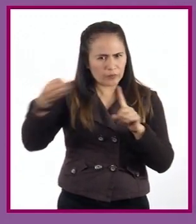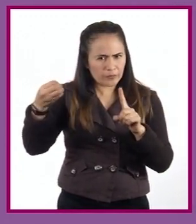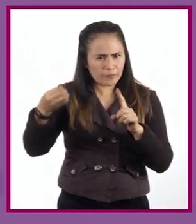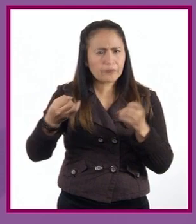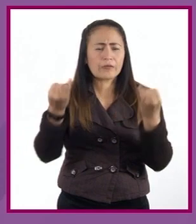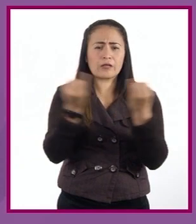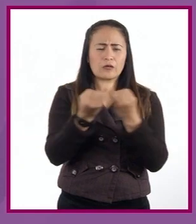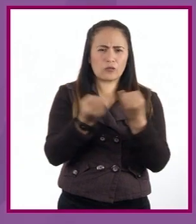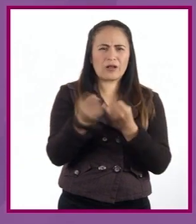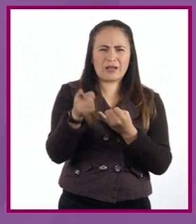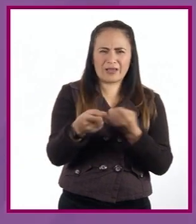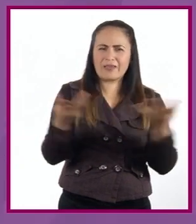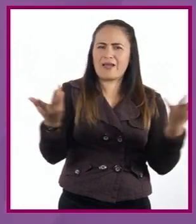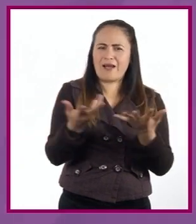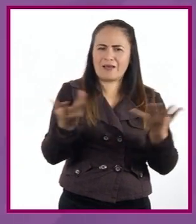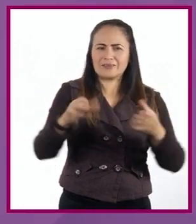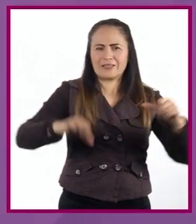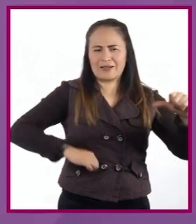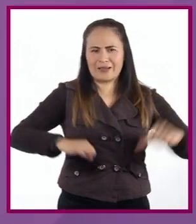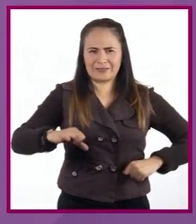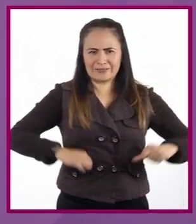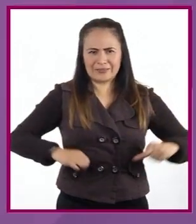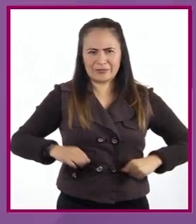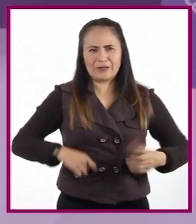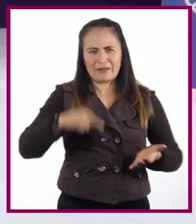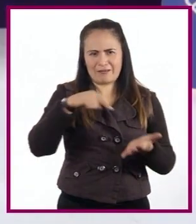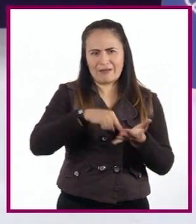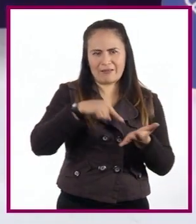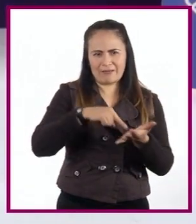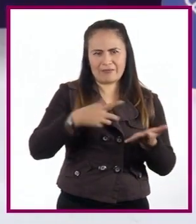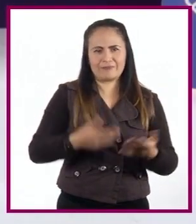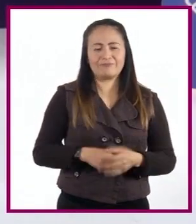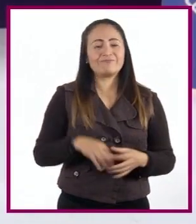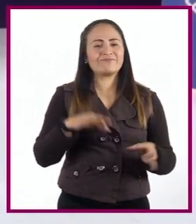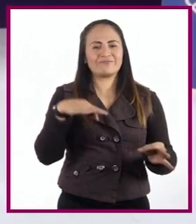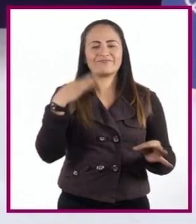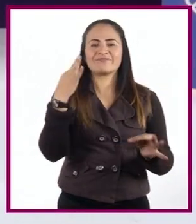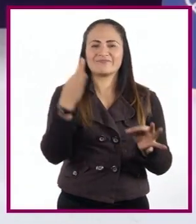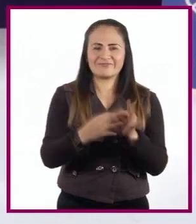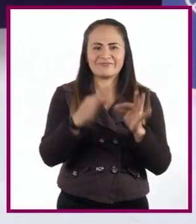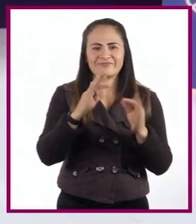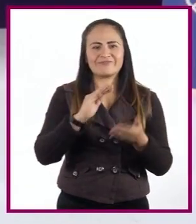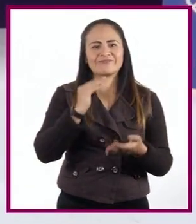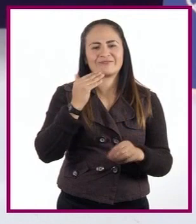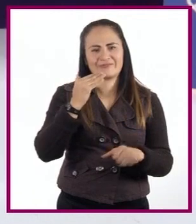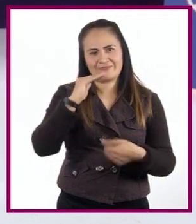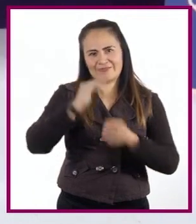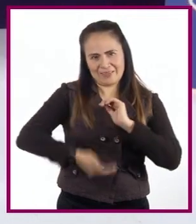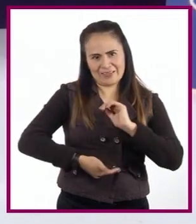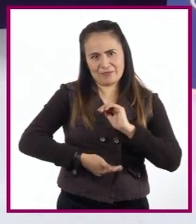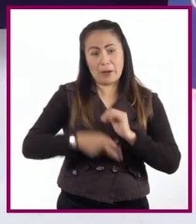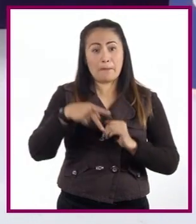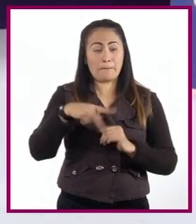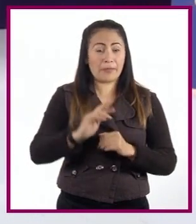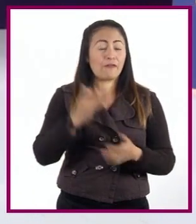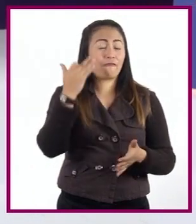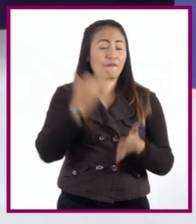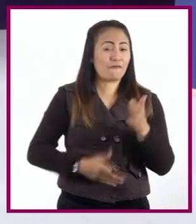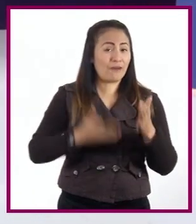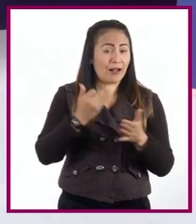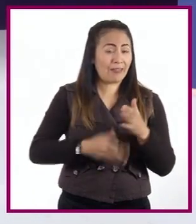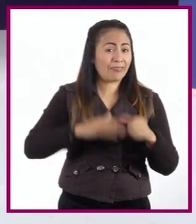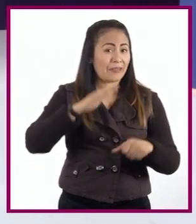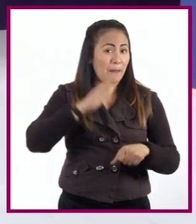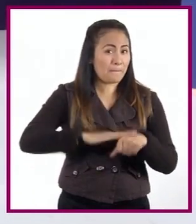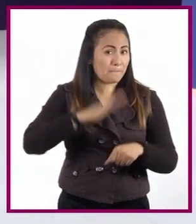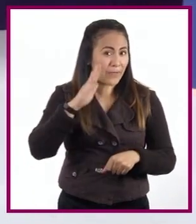las actividades que les propongan. ¡Listo! Terminamos, pero aún nos queda mucho por explorar